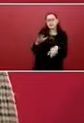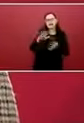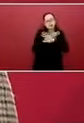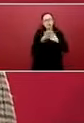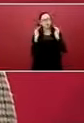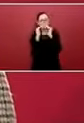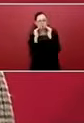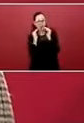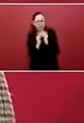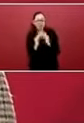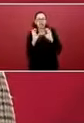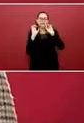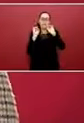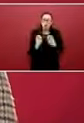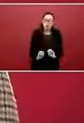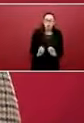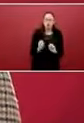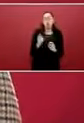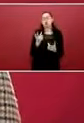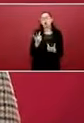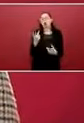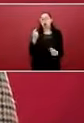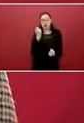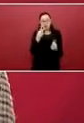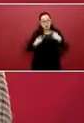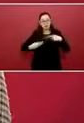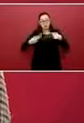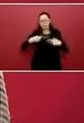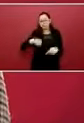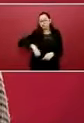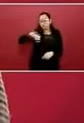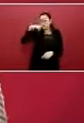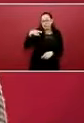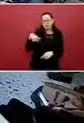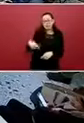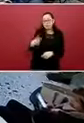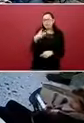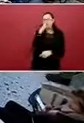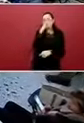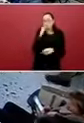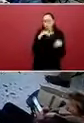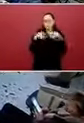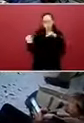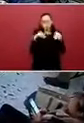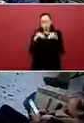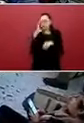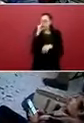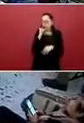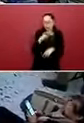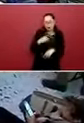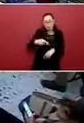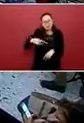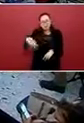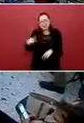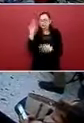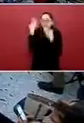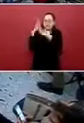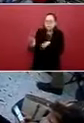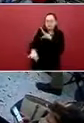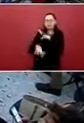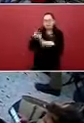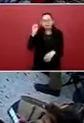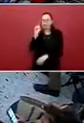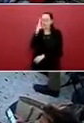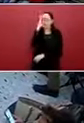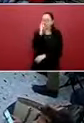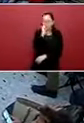que por su estado de salud no puede ir al banco, nombra un representante o una persona de su